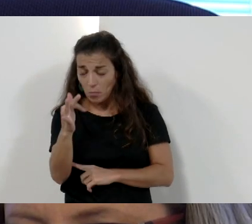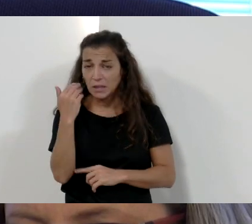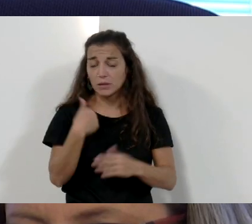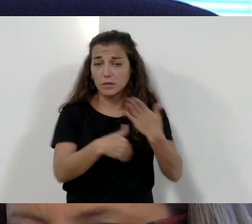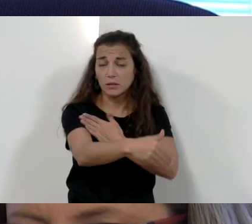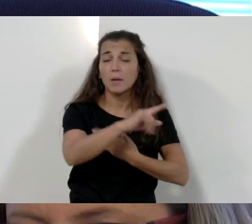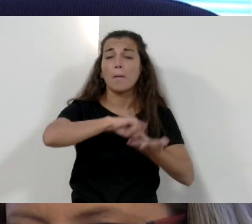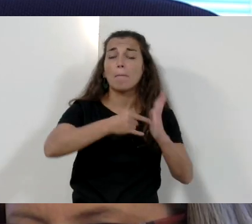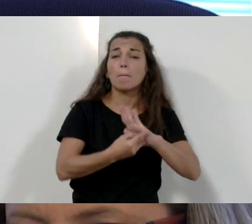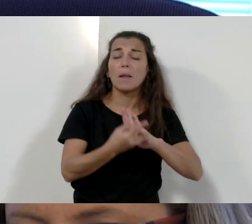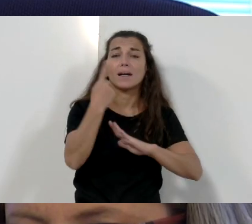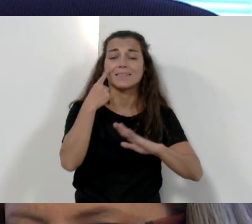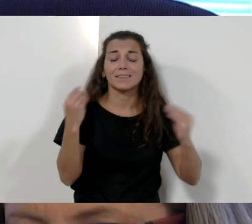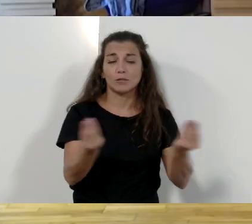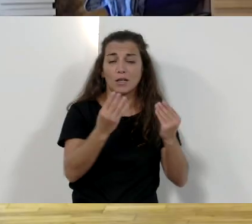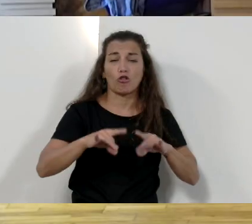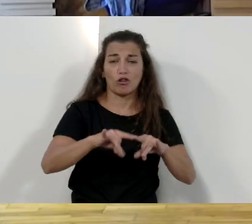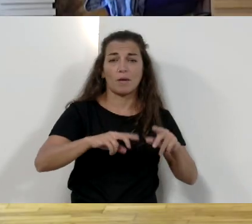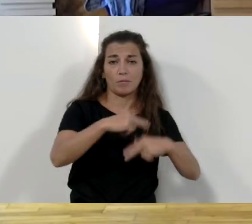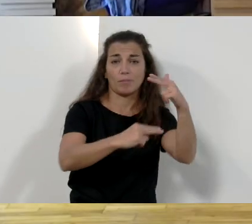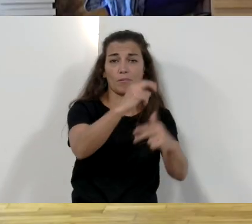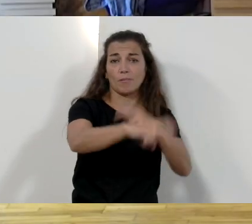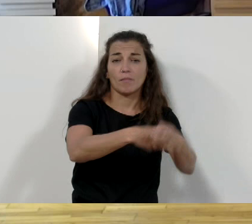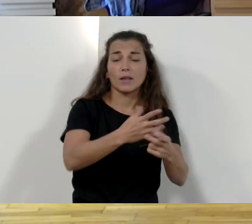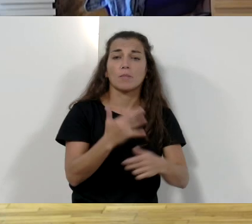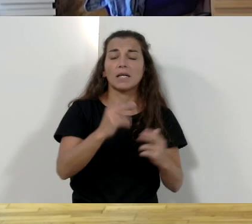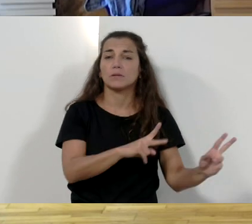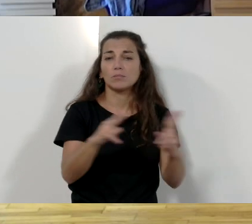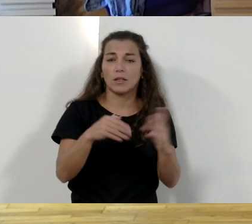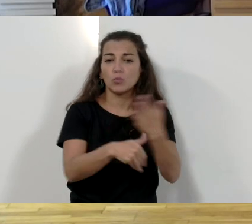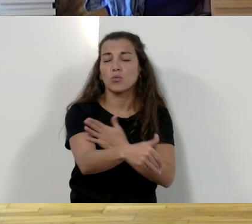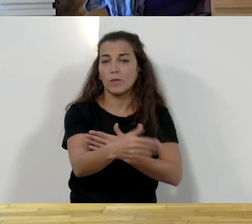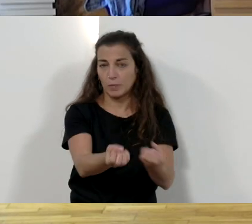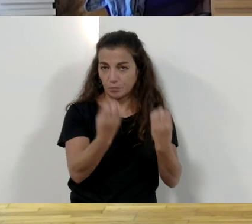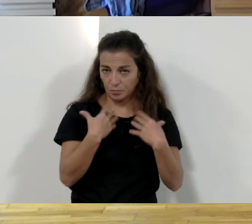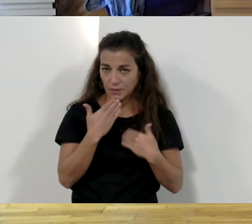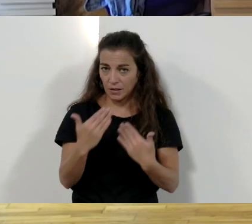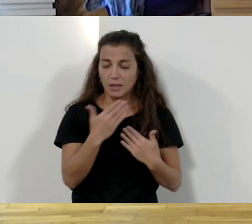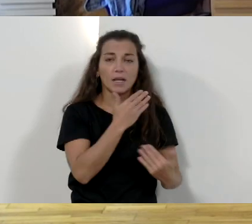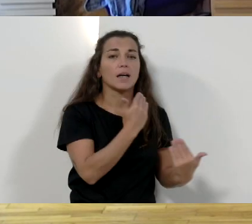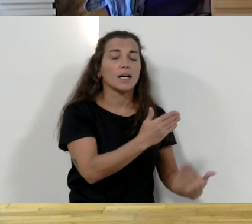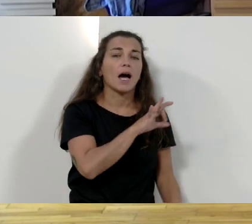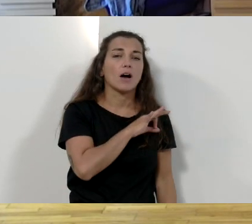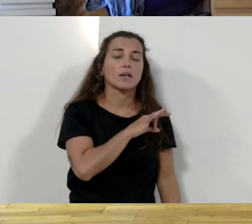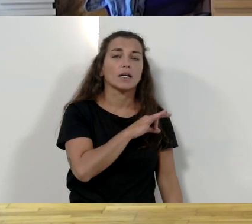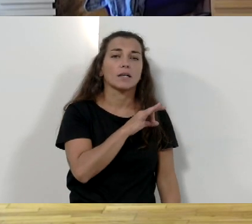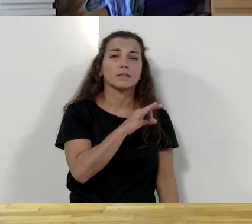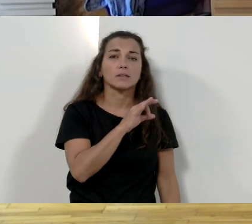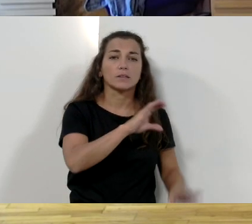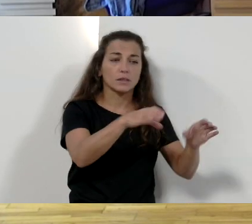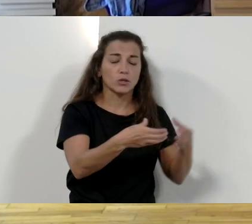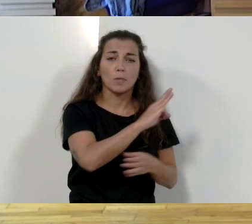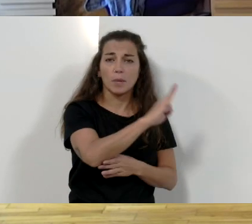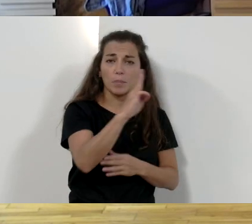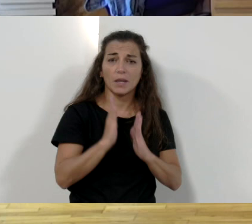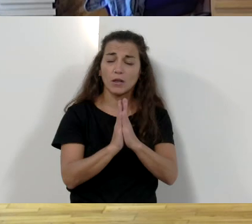qué plazos y en qué tiempos. Gracias. Gracias, señora Peinado, por el Partido Popular. ¿Desean intervenir? Pues no hay ningún ruego, ninguna